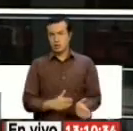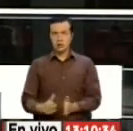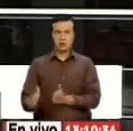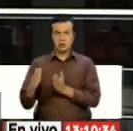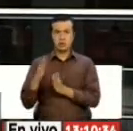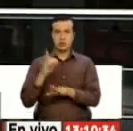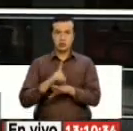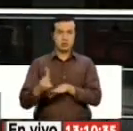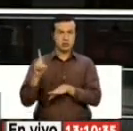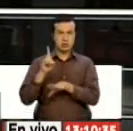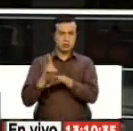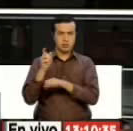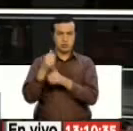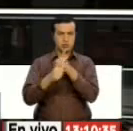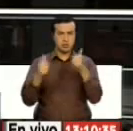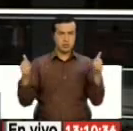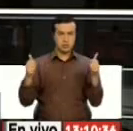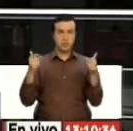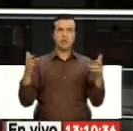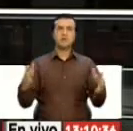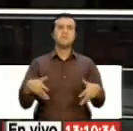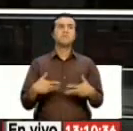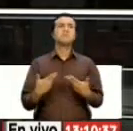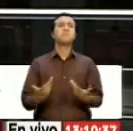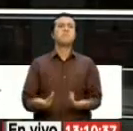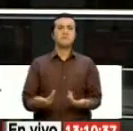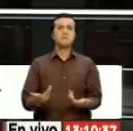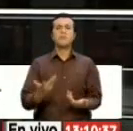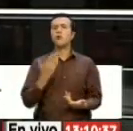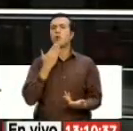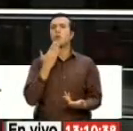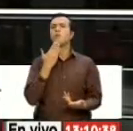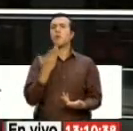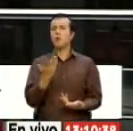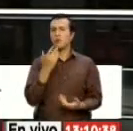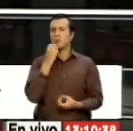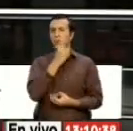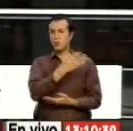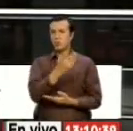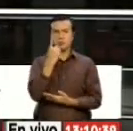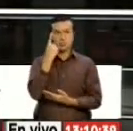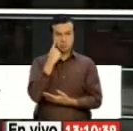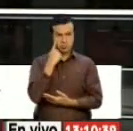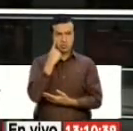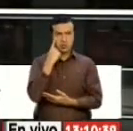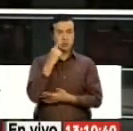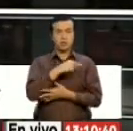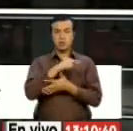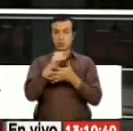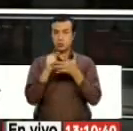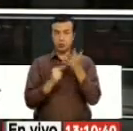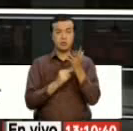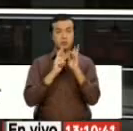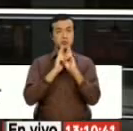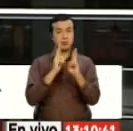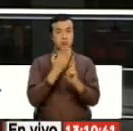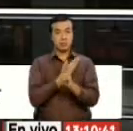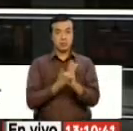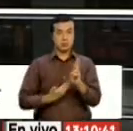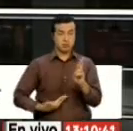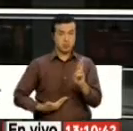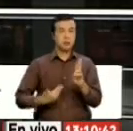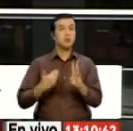de dirección. Vamos a escuchar cuál fue precisamente la declaración de Richard Espinosa y cuál la respuesta del presidente